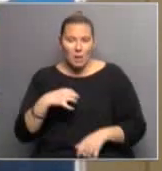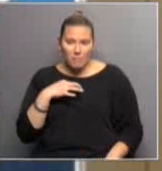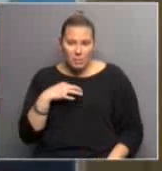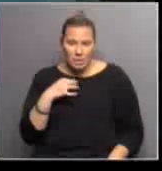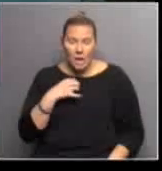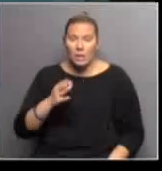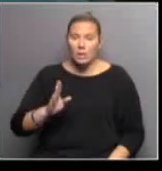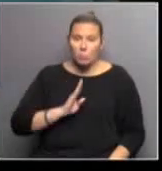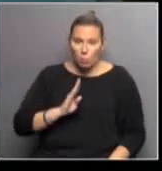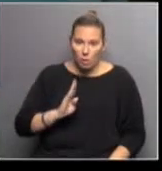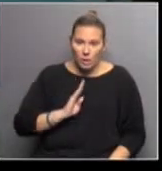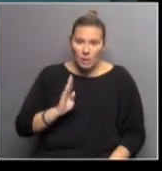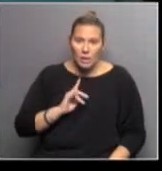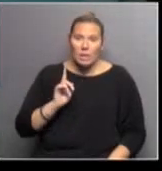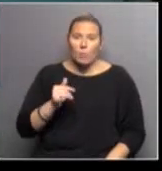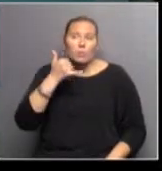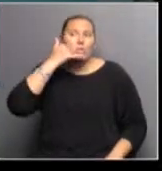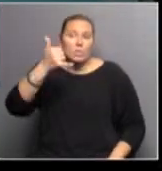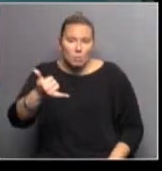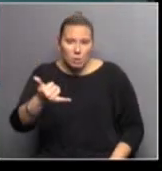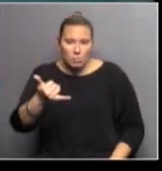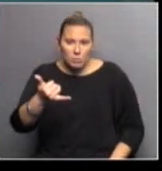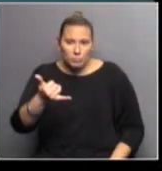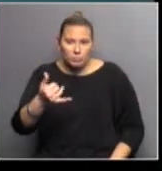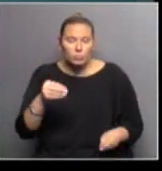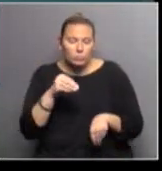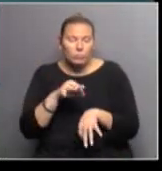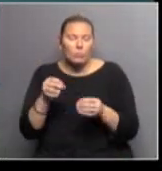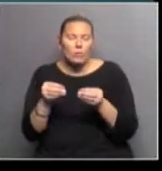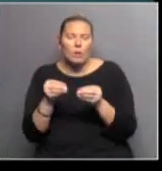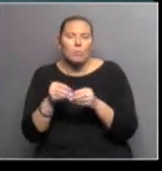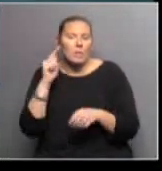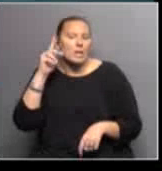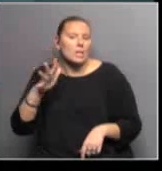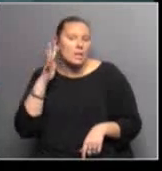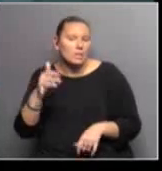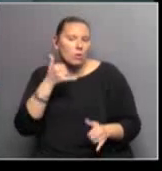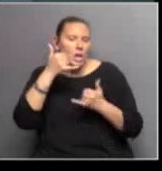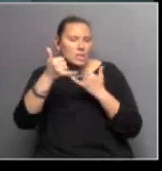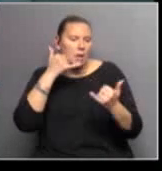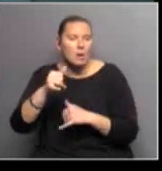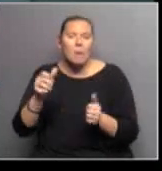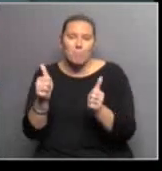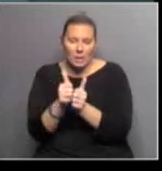las mujeres, cuando hacemos los seguimientos telefónicos, que una compañera psicóloga llama a todas las parejas, exparejas,